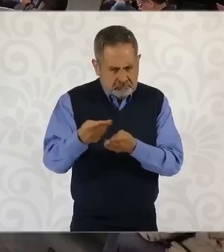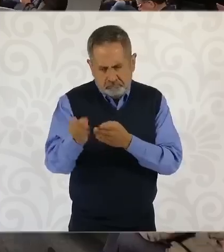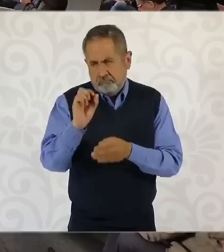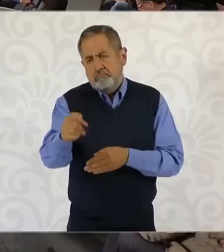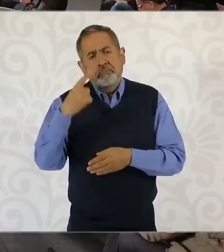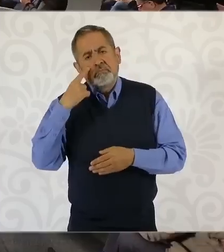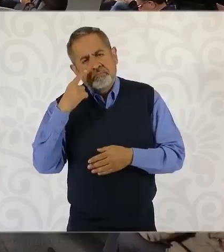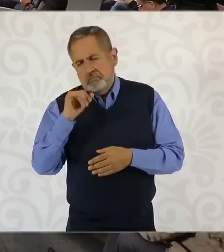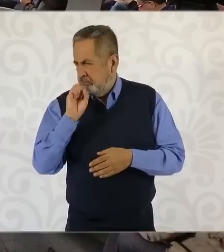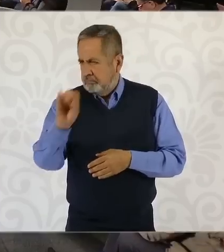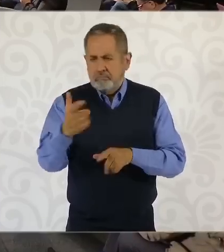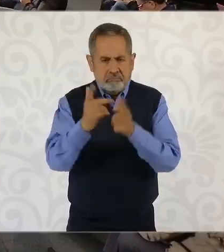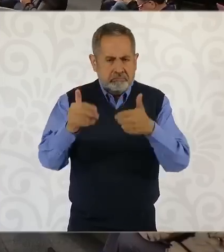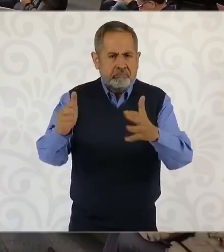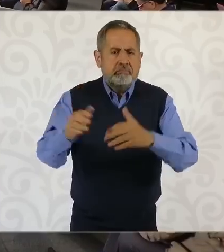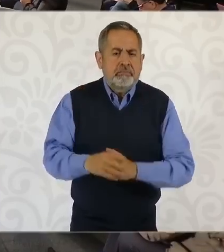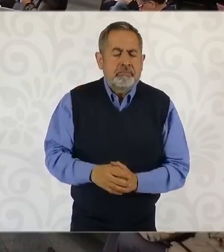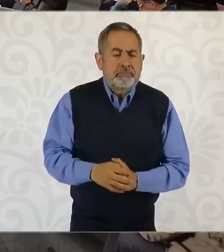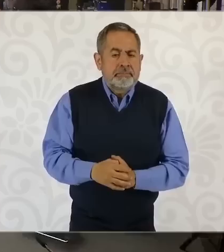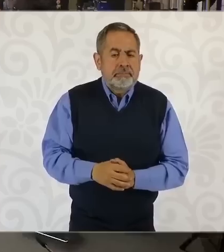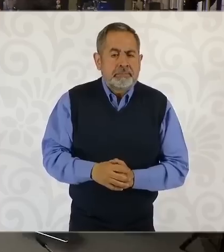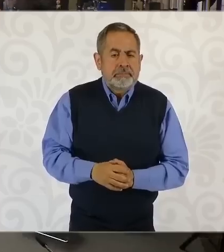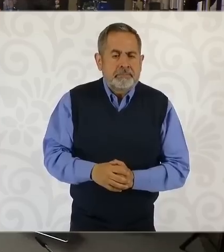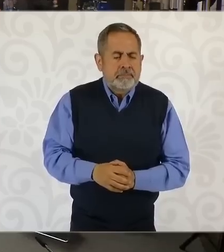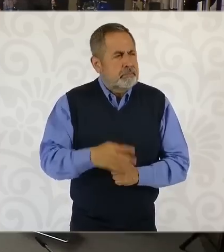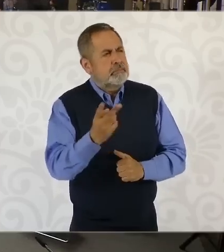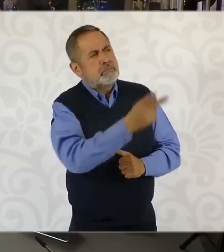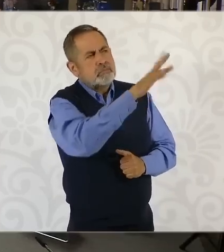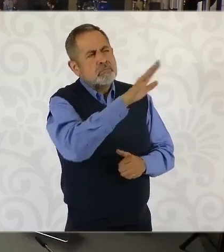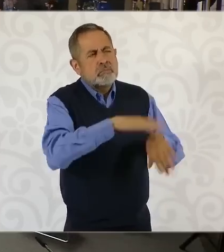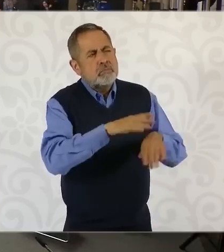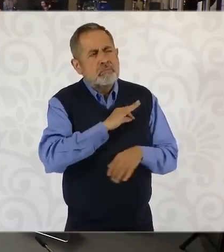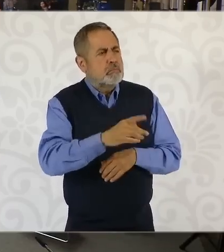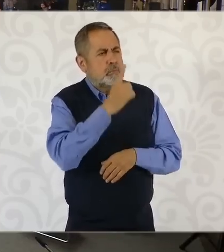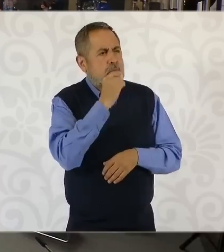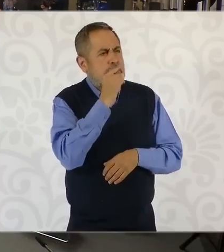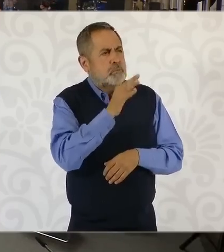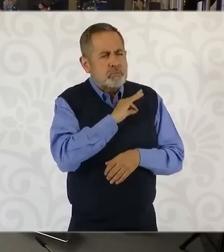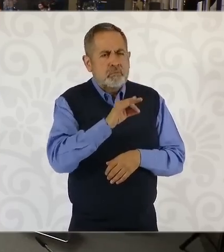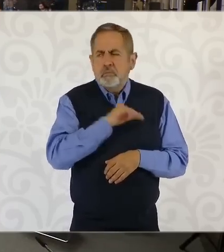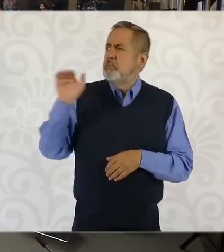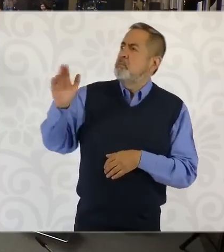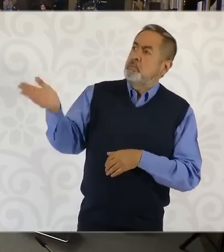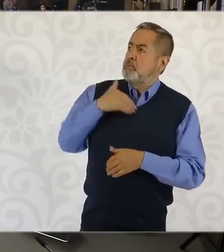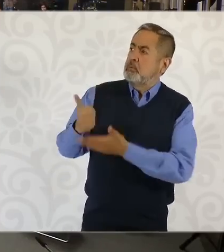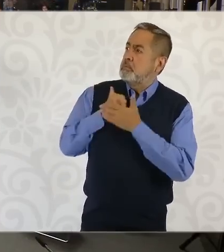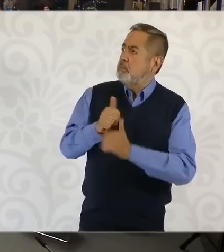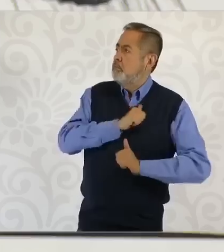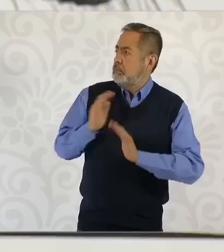porque hasta ahora entonces sí era posible que tuviera la facultad la policía capitalina o cualquier policía local. Es que son,